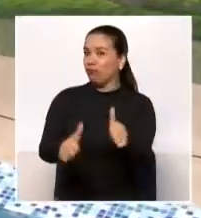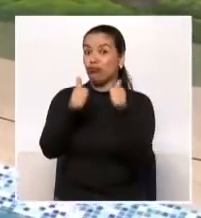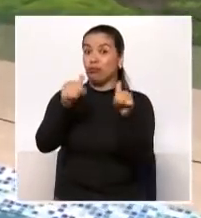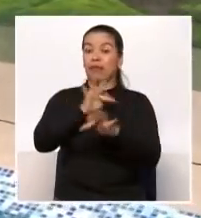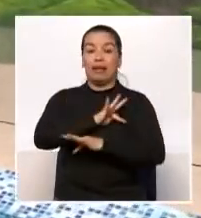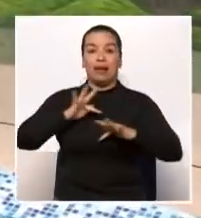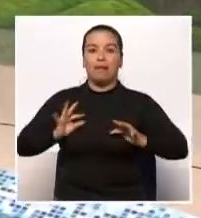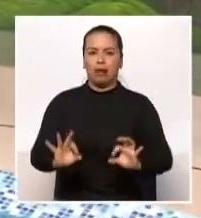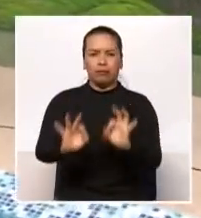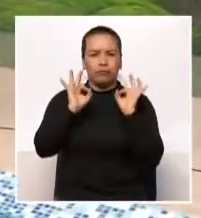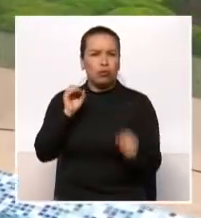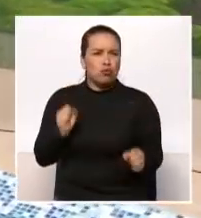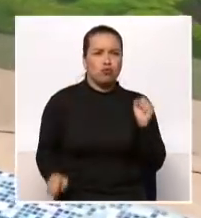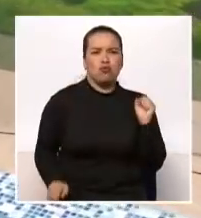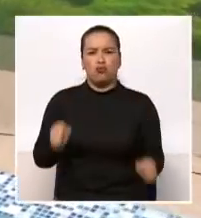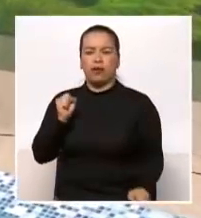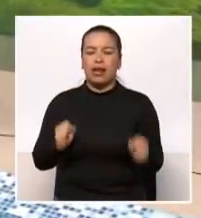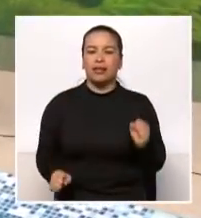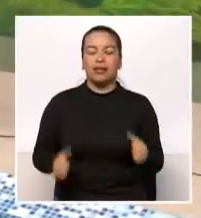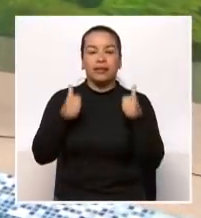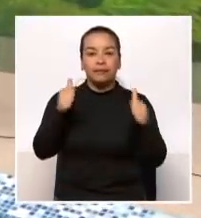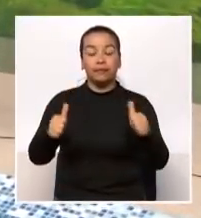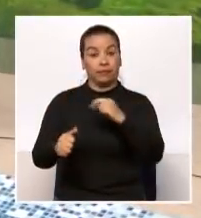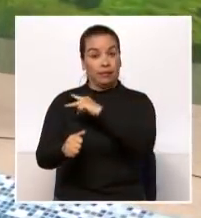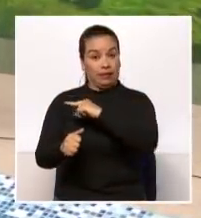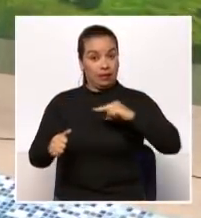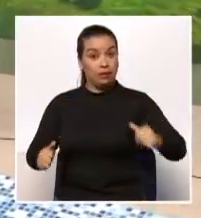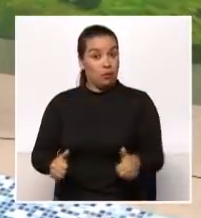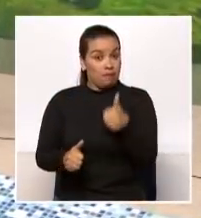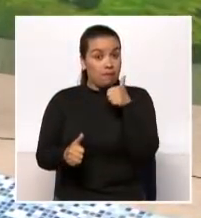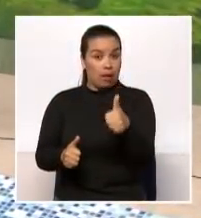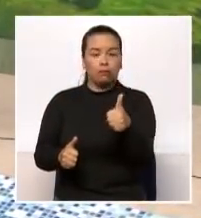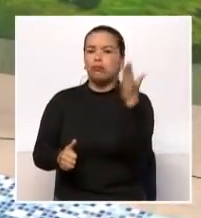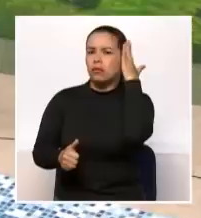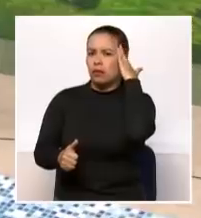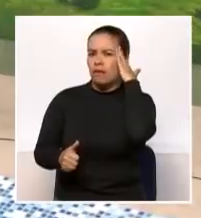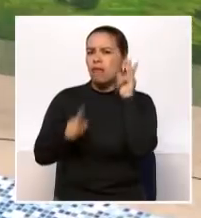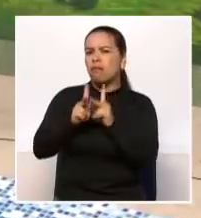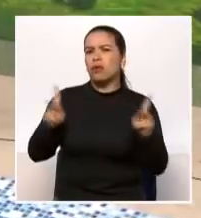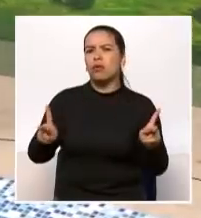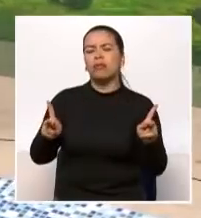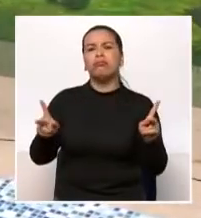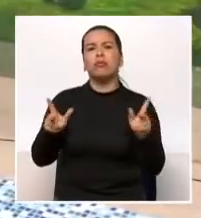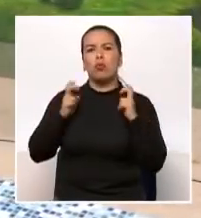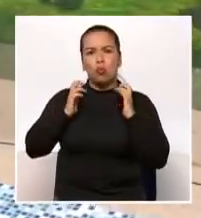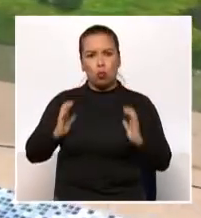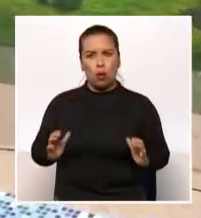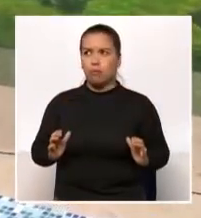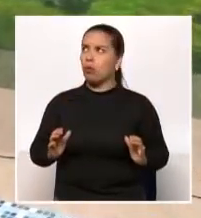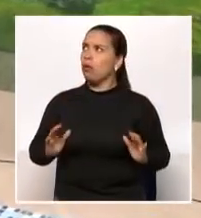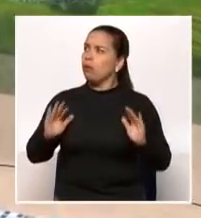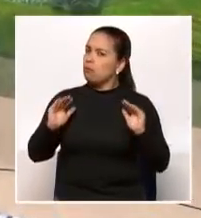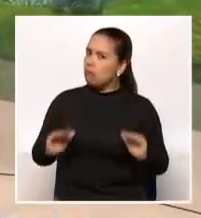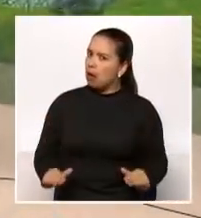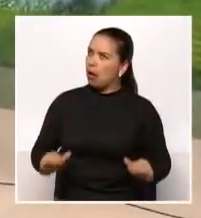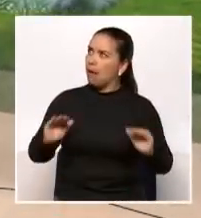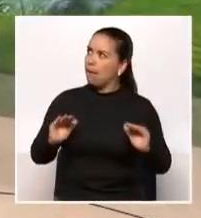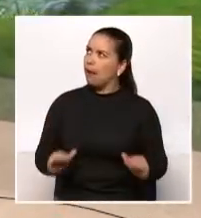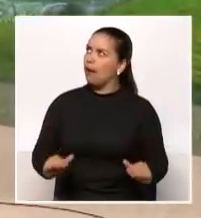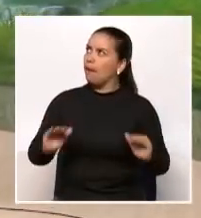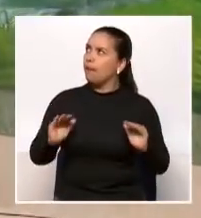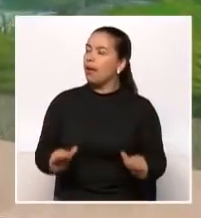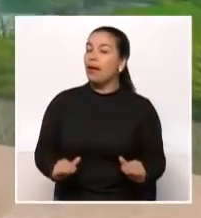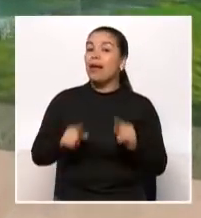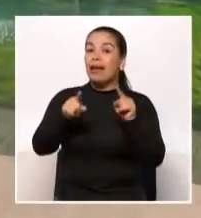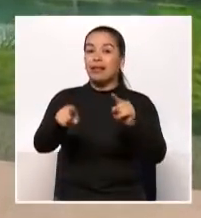hay mejor ejercicio que la natación. En el agua la gente pesa menos, el dolor es más controlable. Y estas